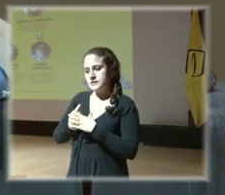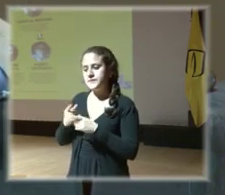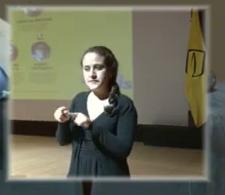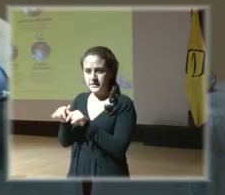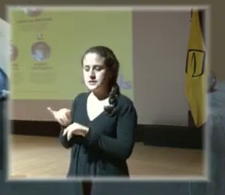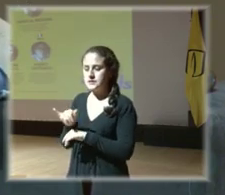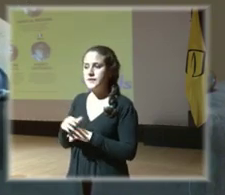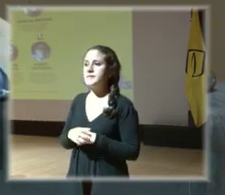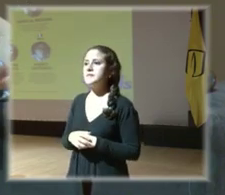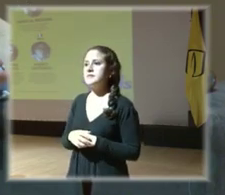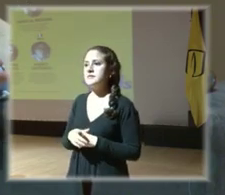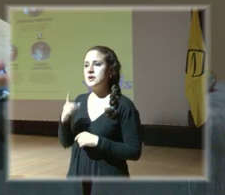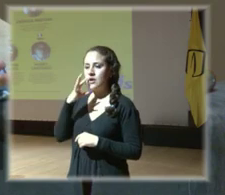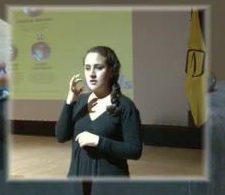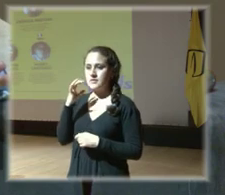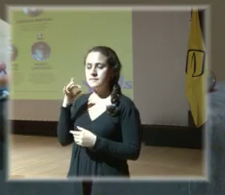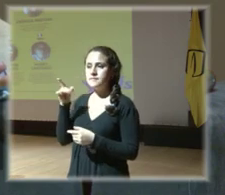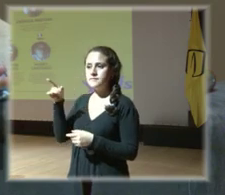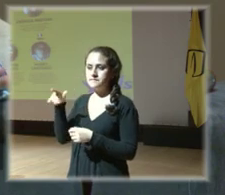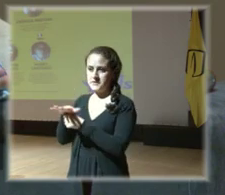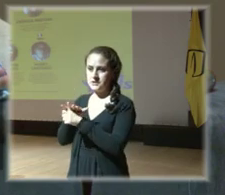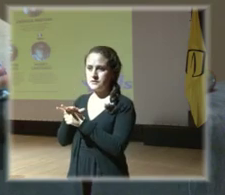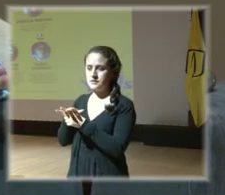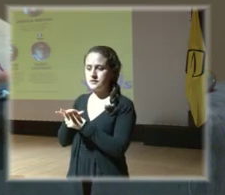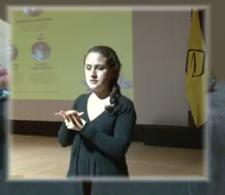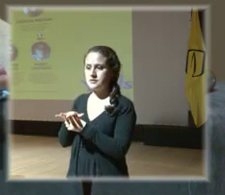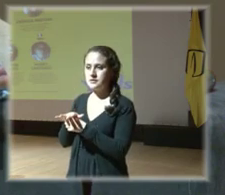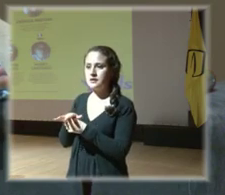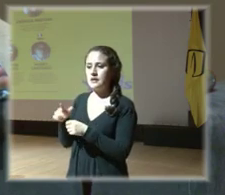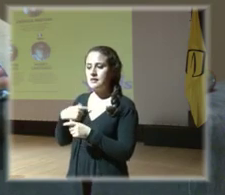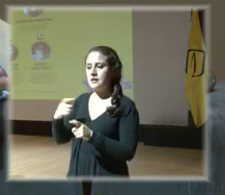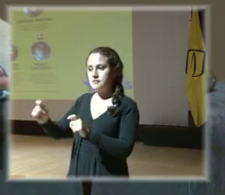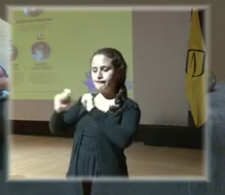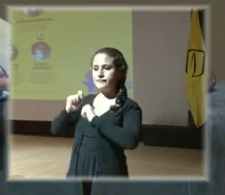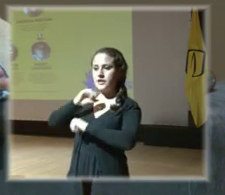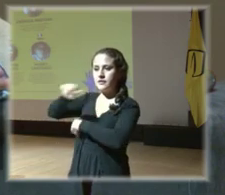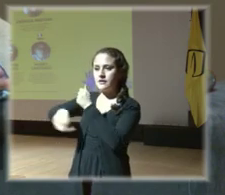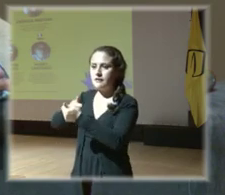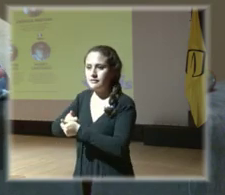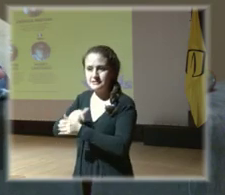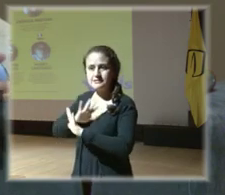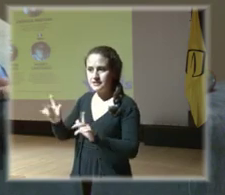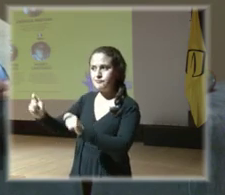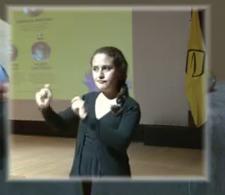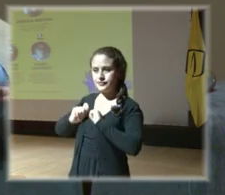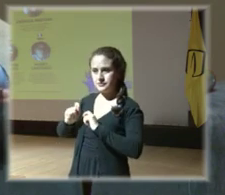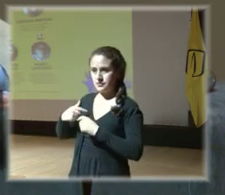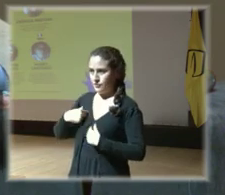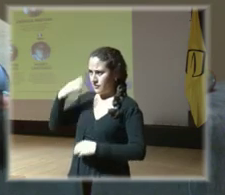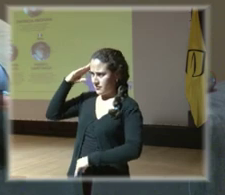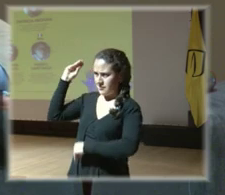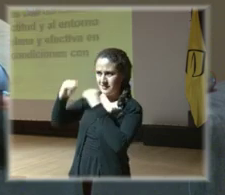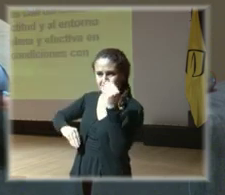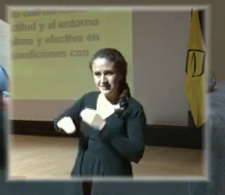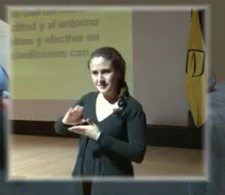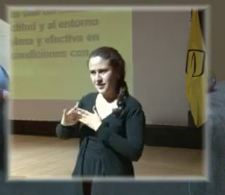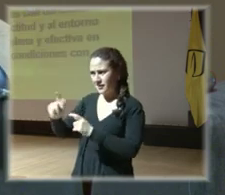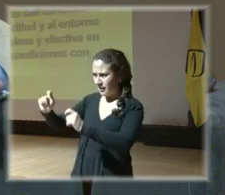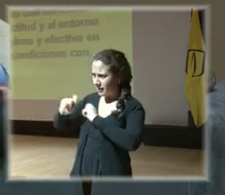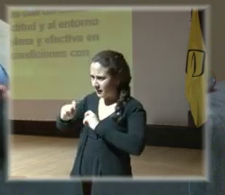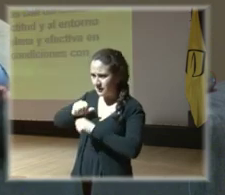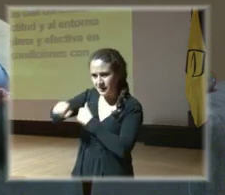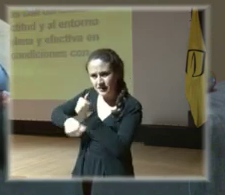que él, bueno, él tiene un juicio de interdicción en su contra. Él no está de acuerdo con que se mantenga ese juicio de